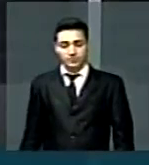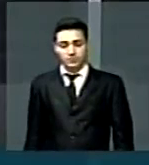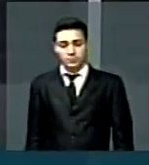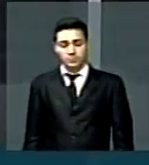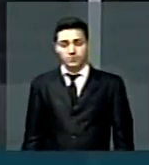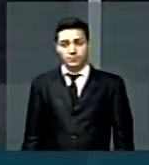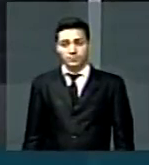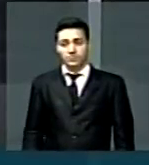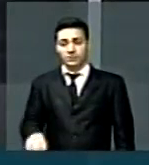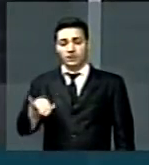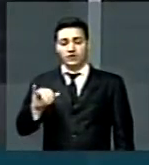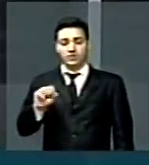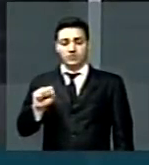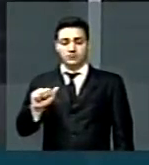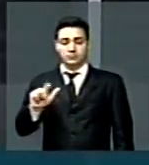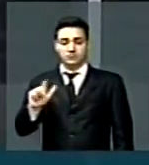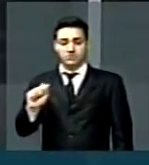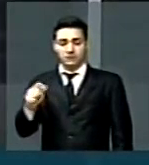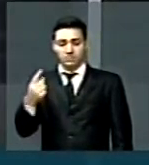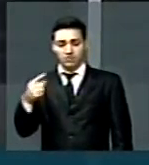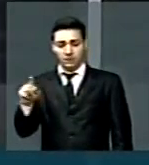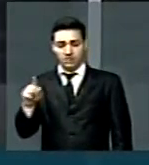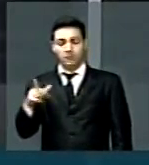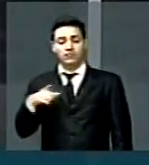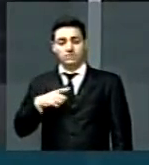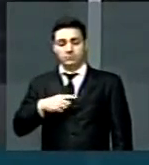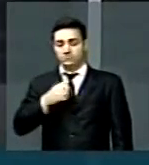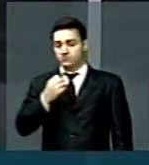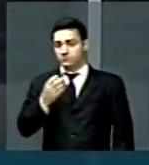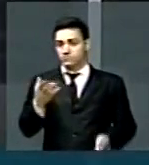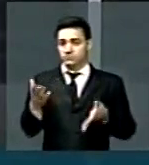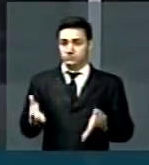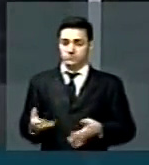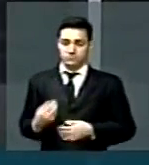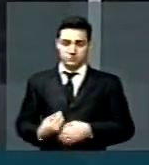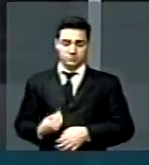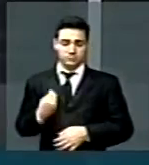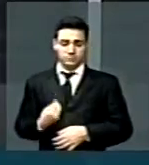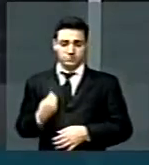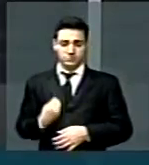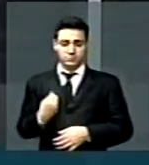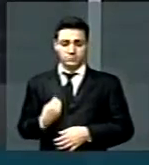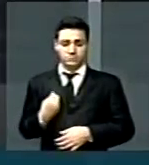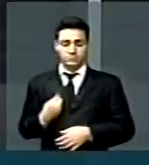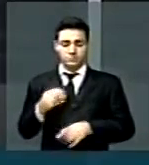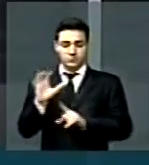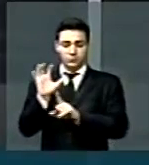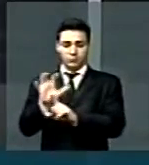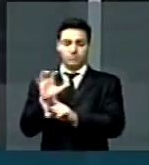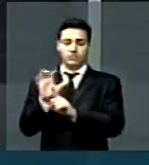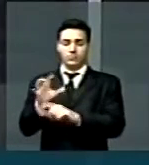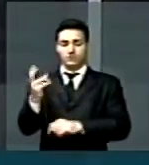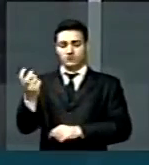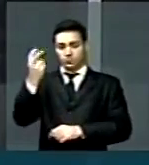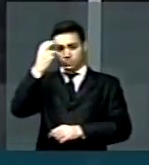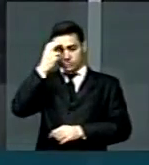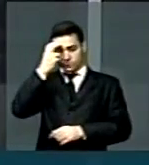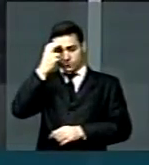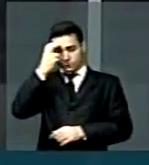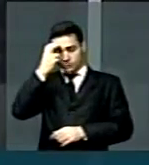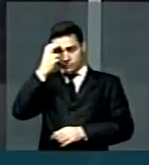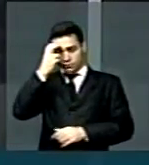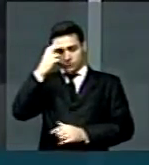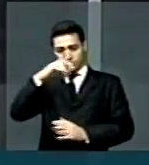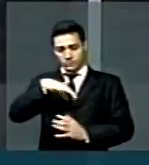O Islã teve grande participação na cultura do patrimônio